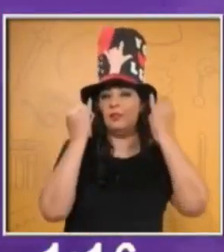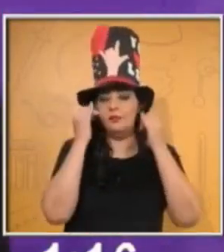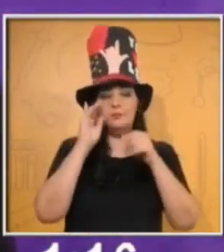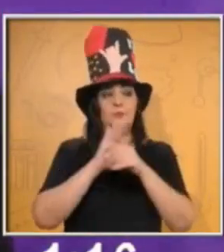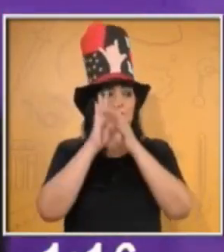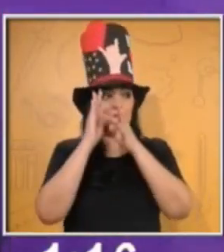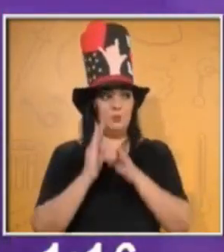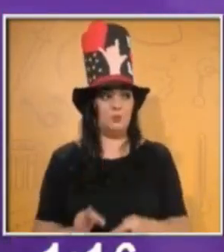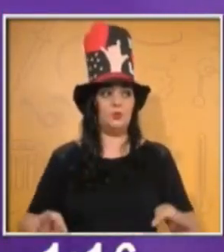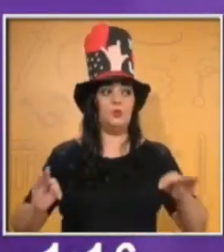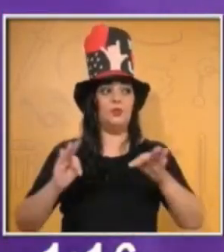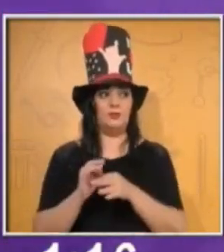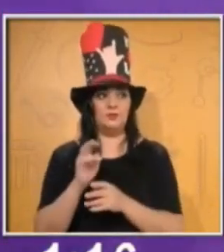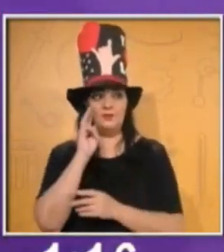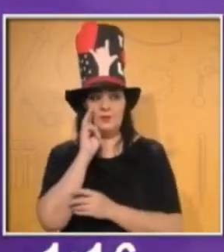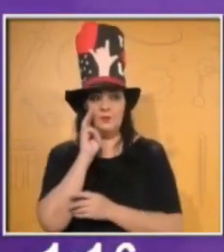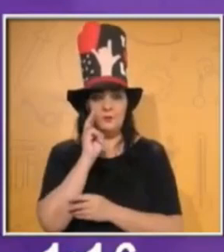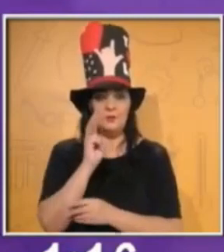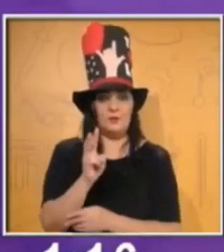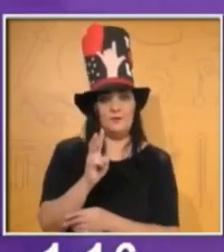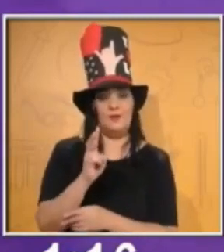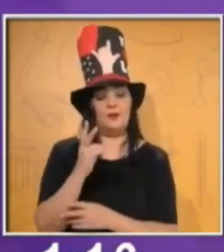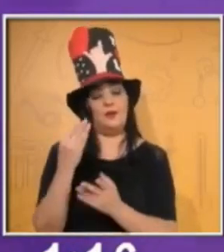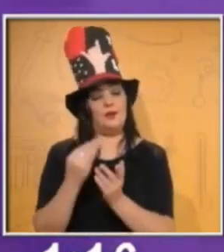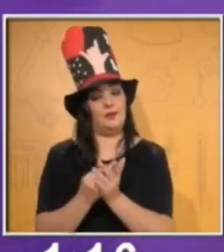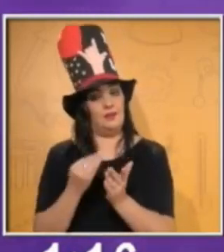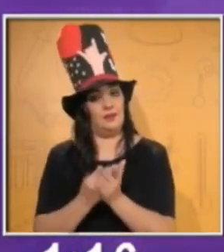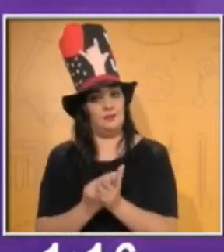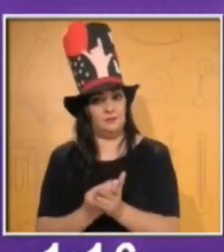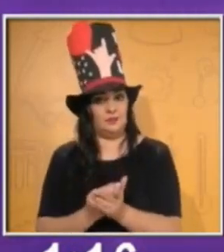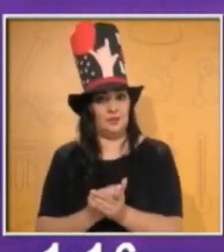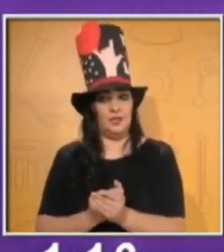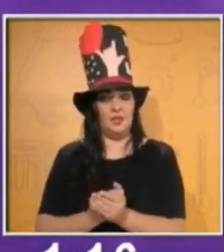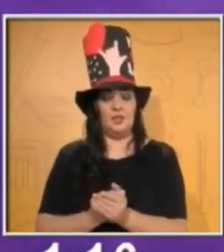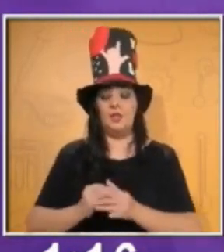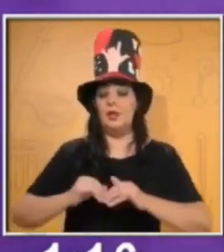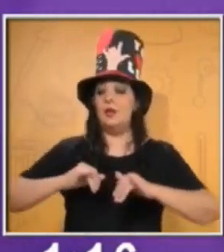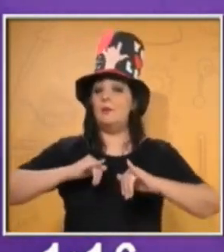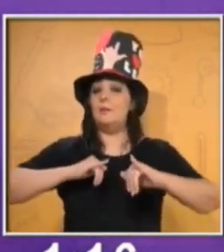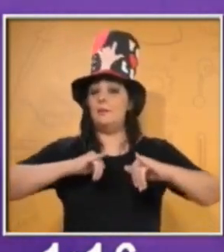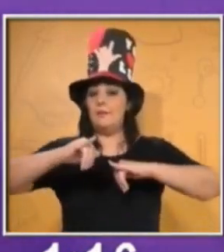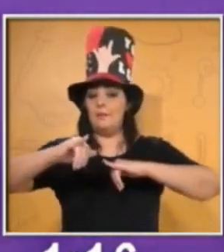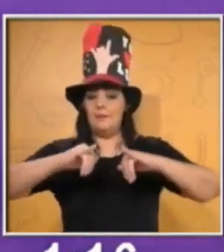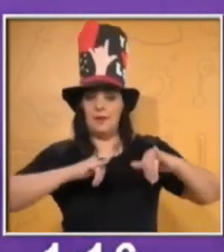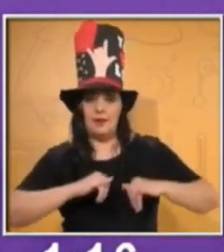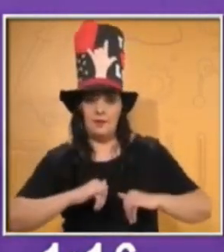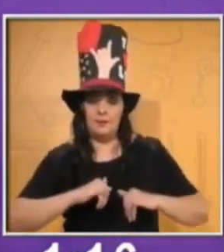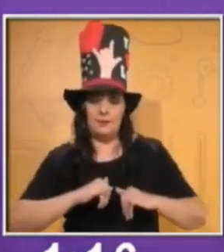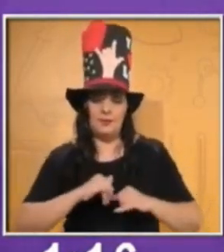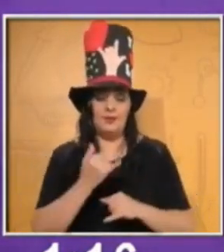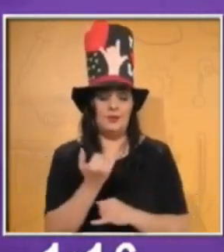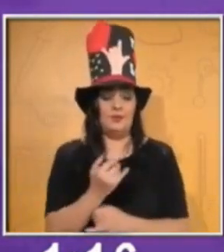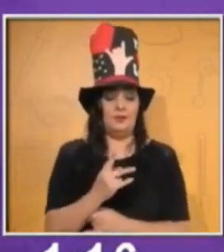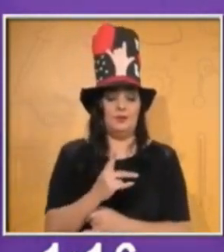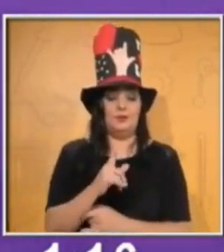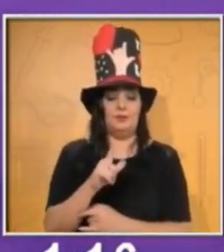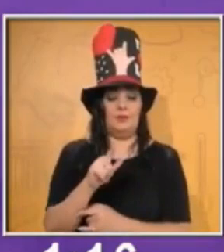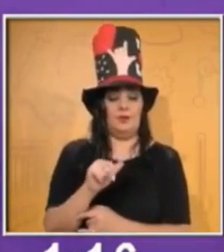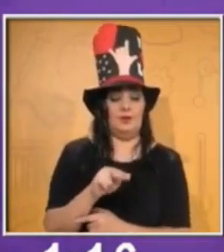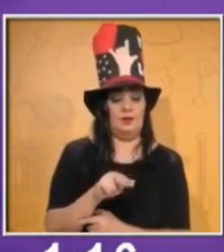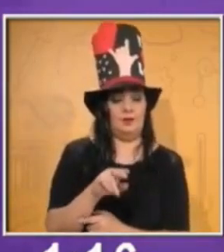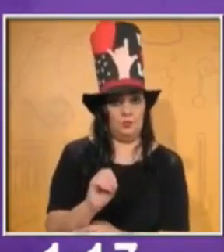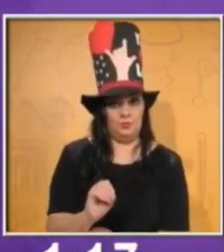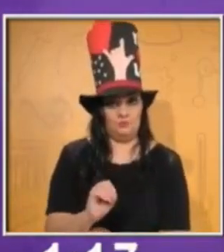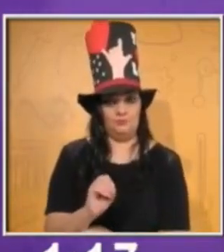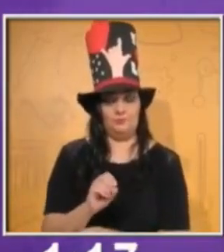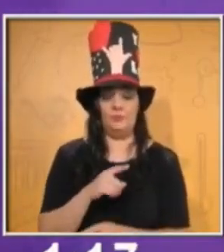que vamos a ver en esta clase. El concepto es mapa y el concepto es plano. Mapas y